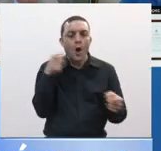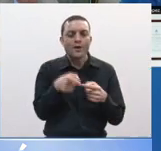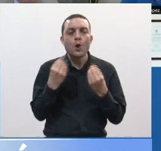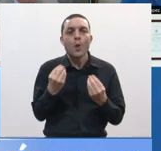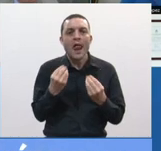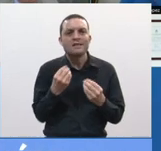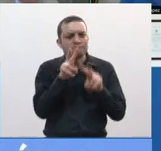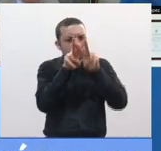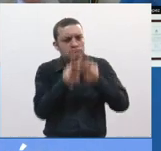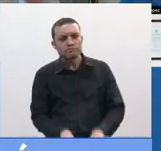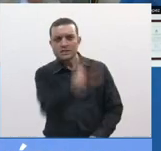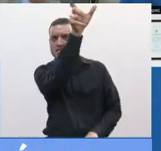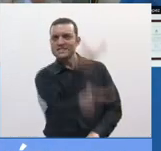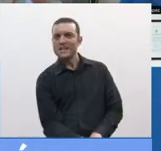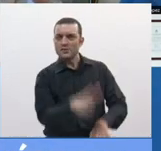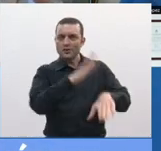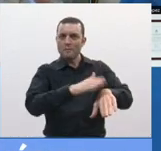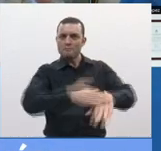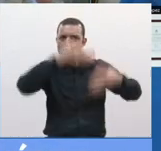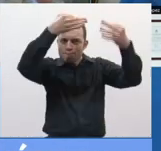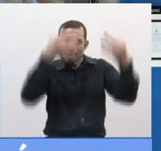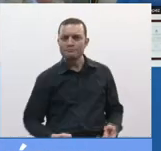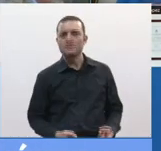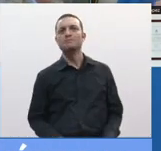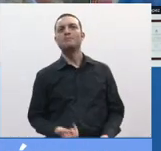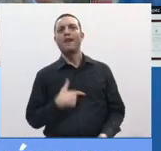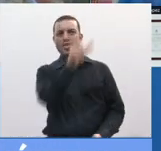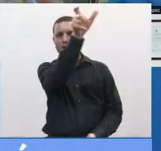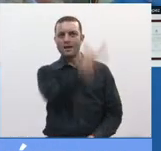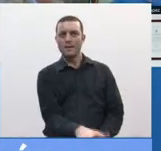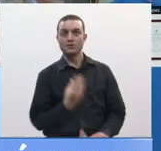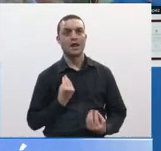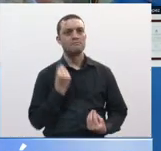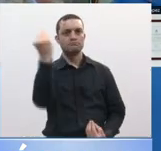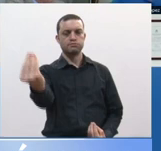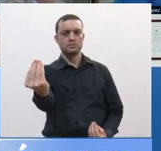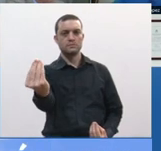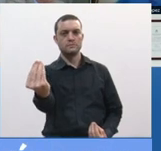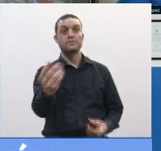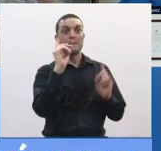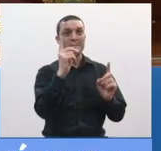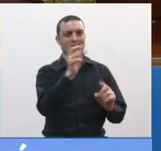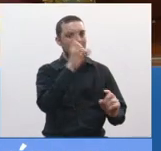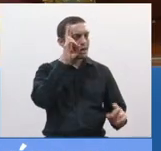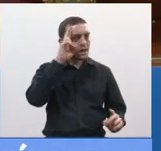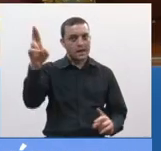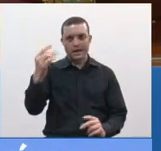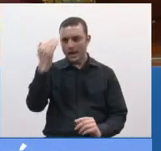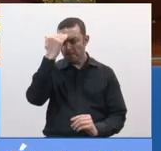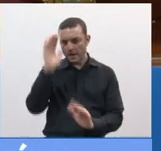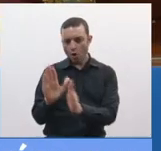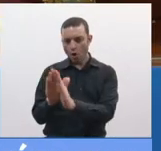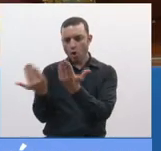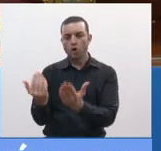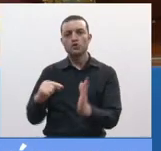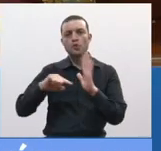verificarse la idoneidad para el cargo del candidato concreto propuesto y el cumplimiento de los requisitos del artículo